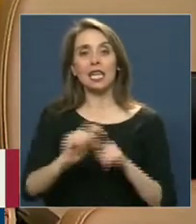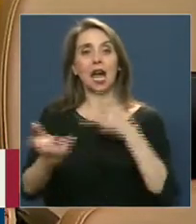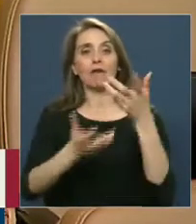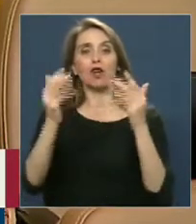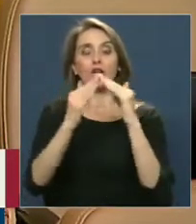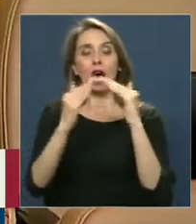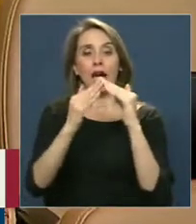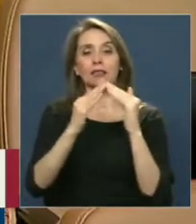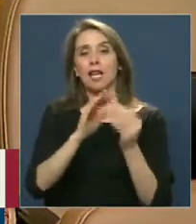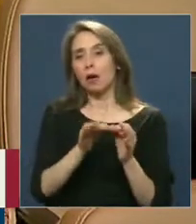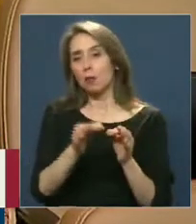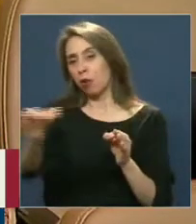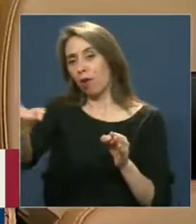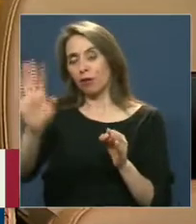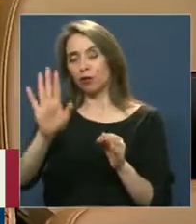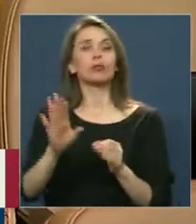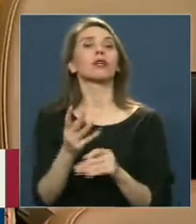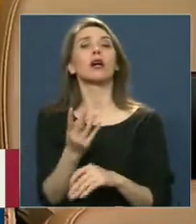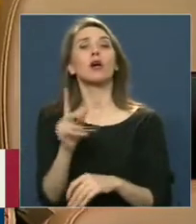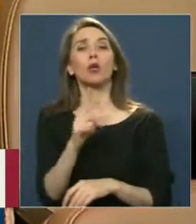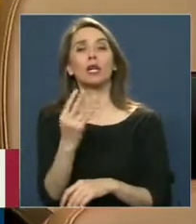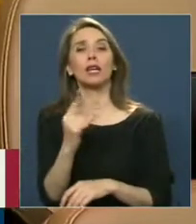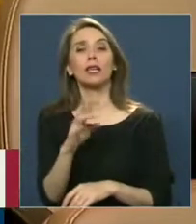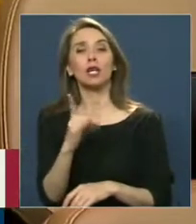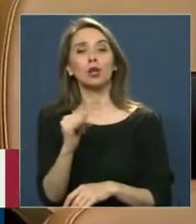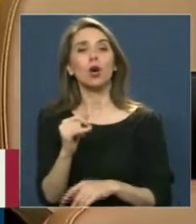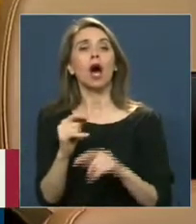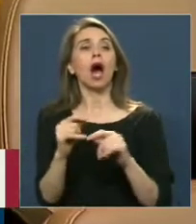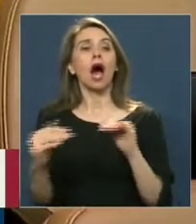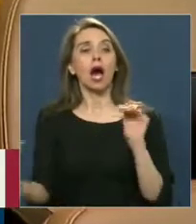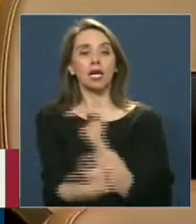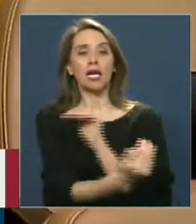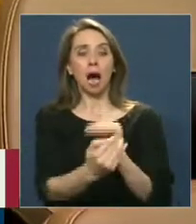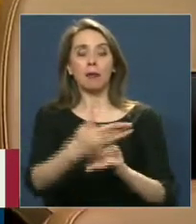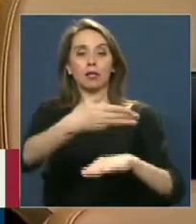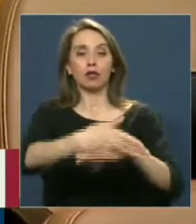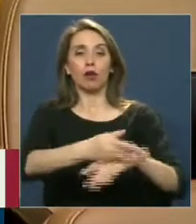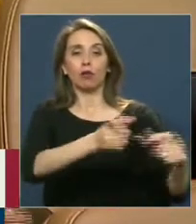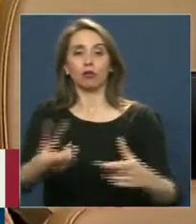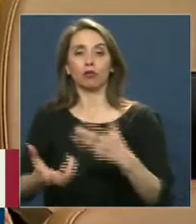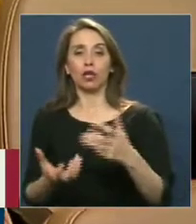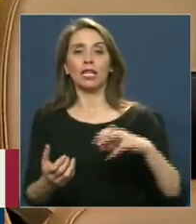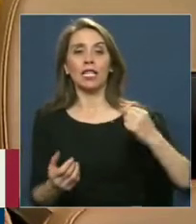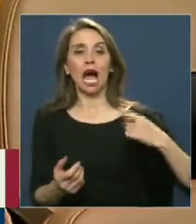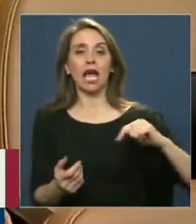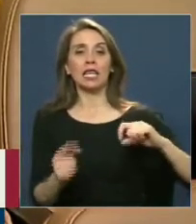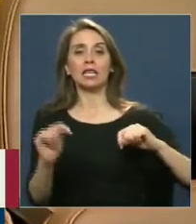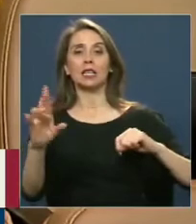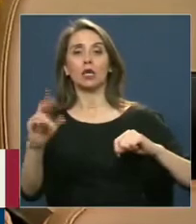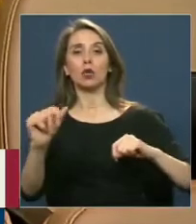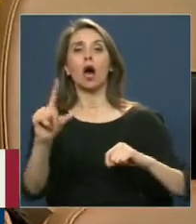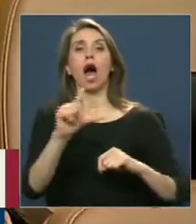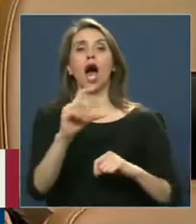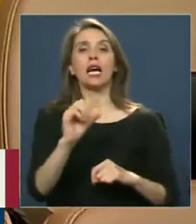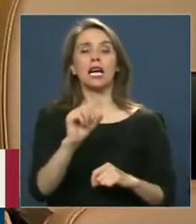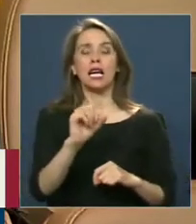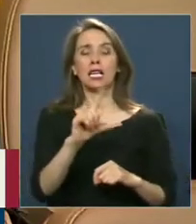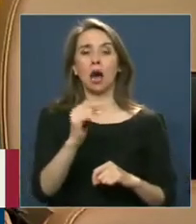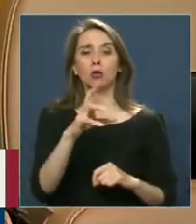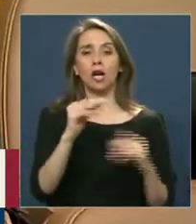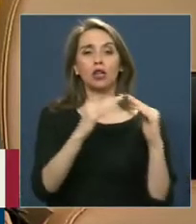casa, sector Chequenco. El lunes 14 en Tirúa, desconocidos cortan ruta Cañete de Tirúa. El lunes 14 en Lautaro, incendio en